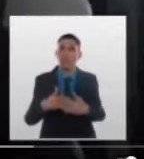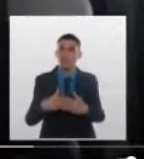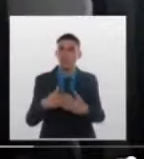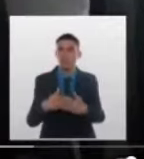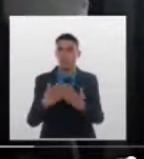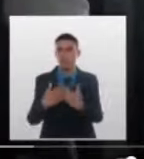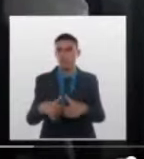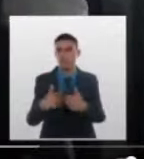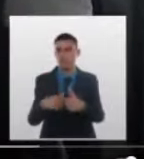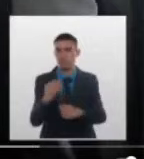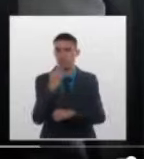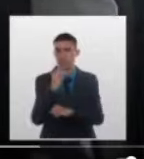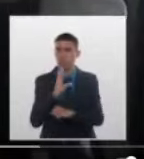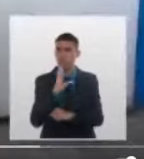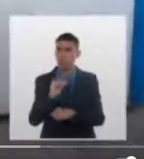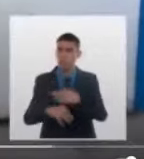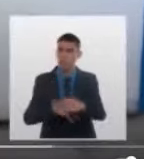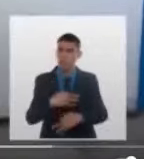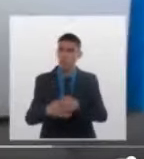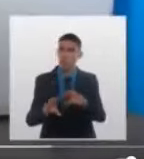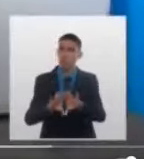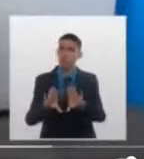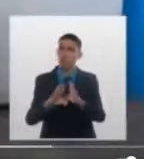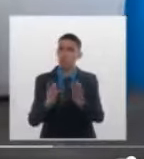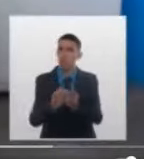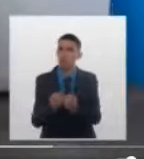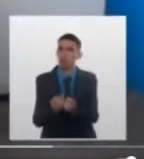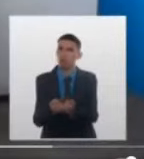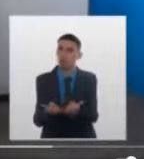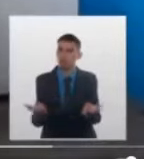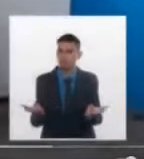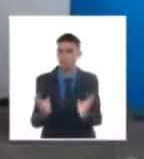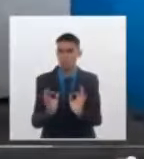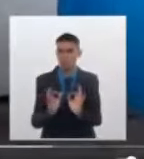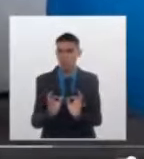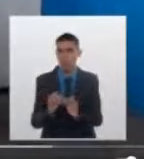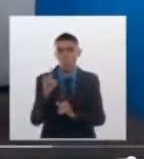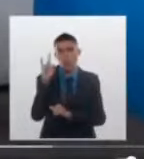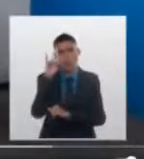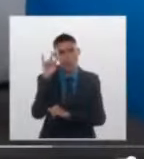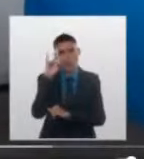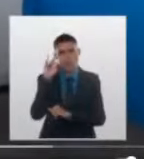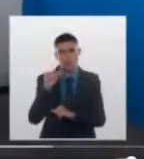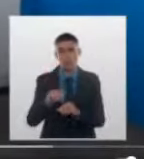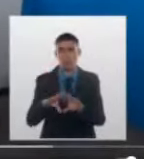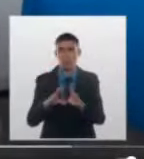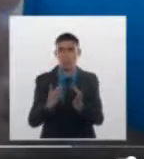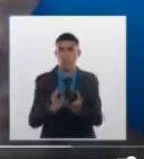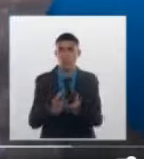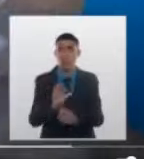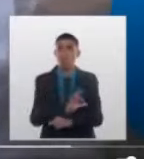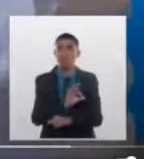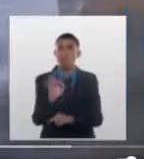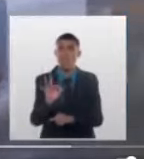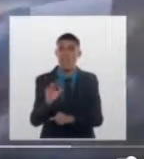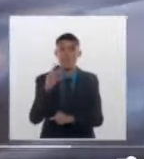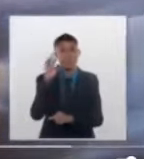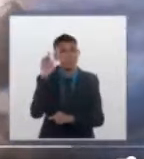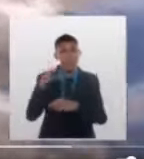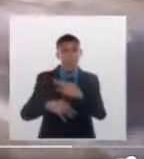agroalimentaria reafirmó que está garantizada la distribución de la leche en polvo para la cantidad de días explicados